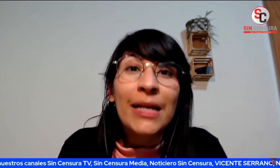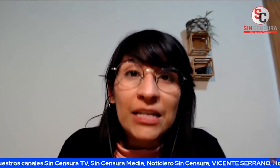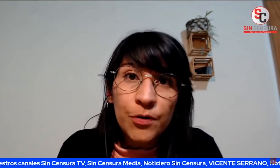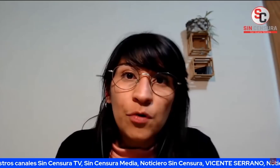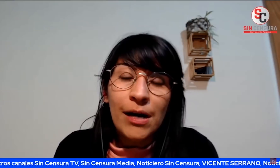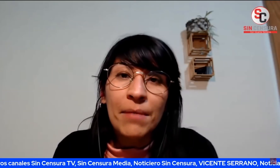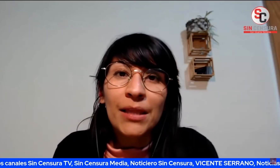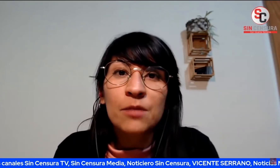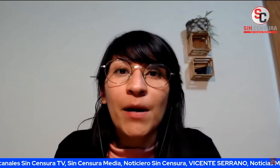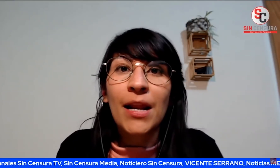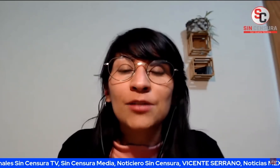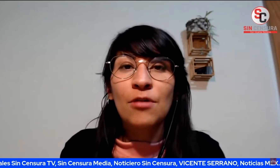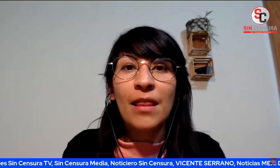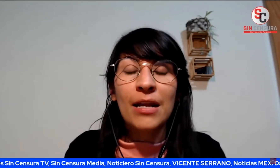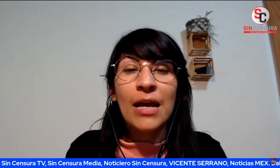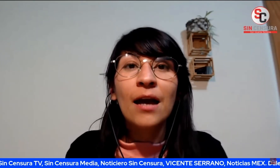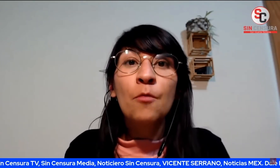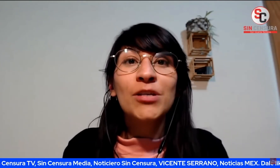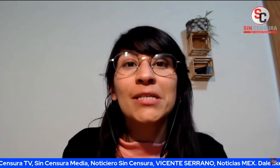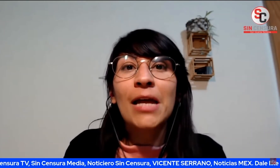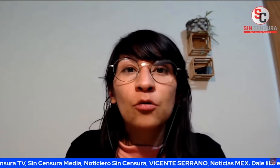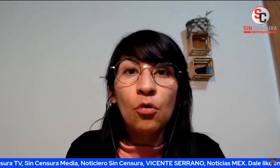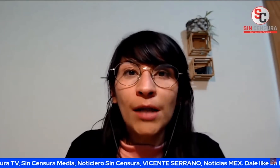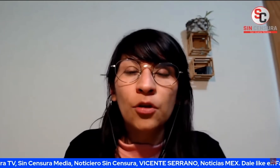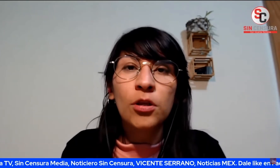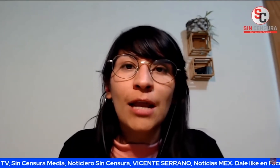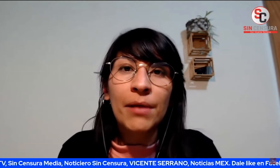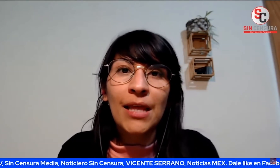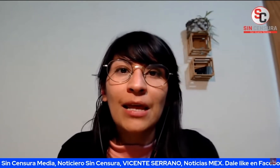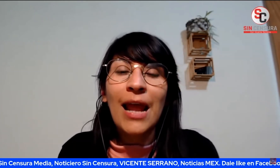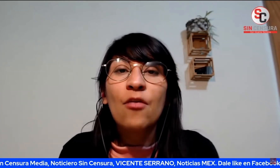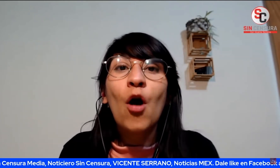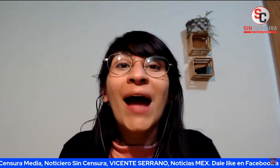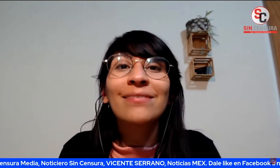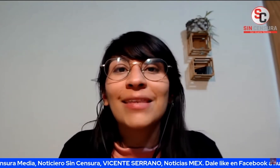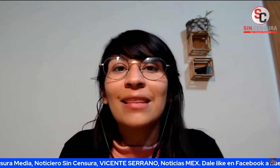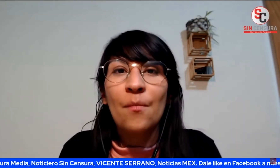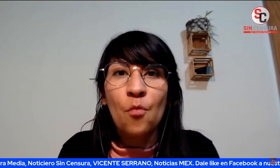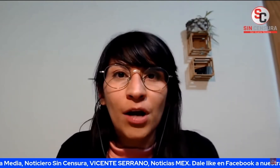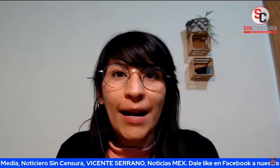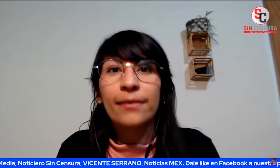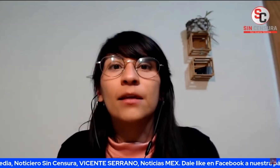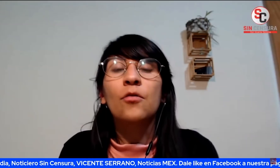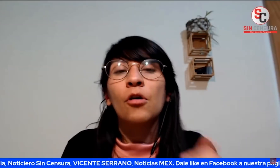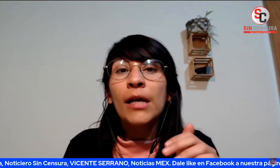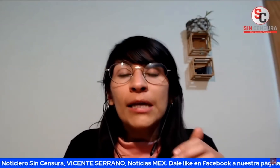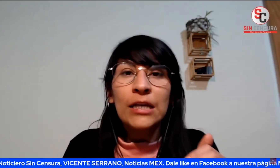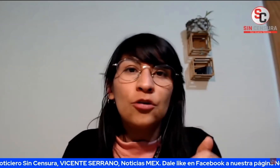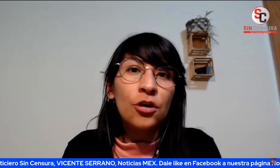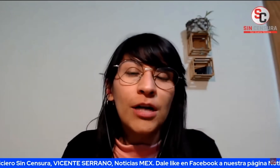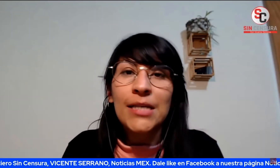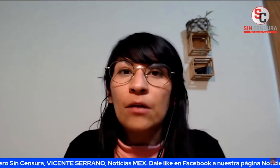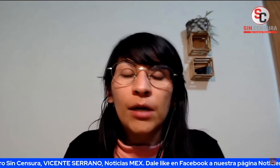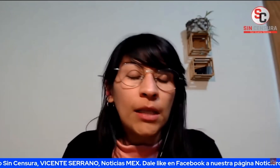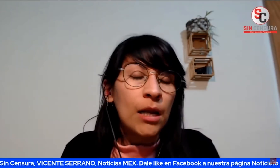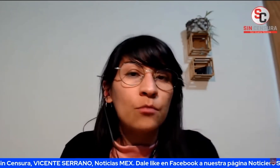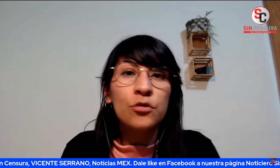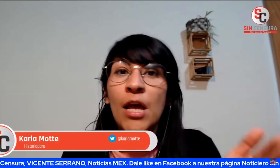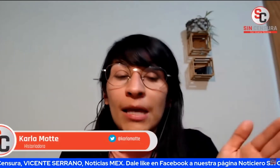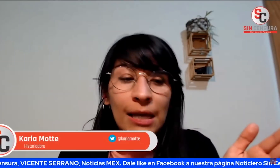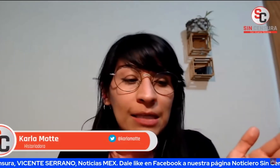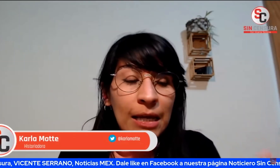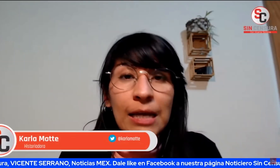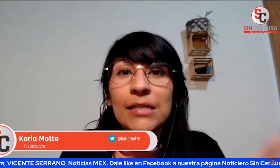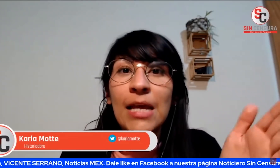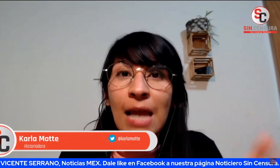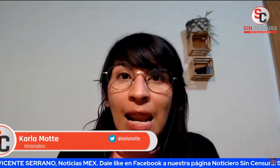nuevos mecanismos o herramientas para la ciudadanía, pues están jugando totalmente del lado antidemocrático. Y yo creo que es algo que